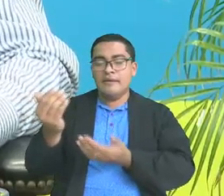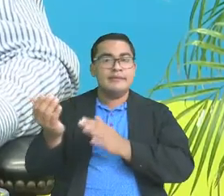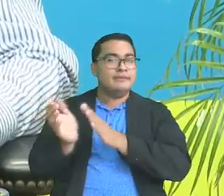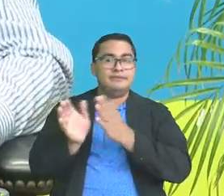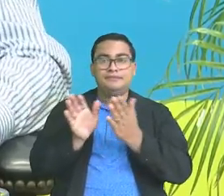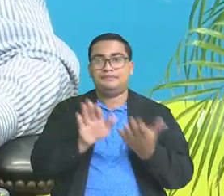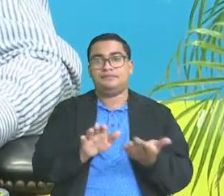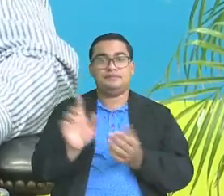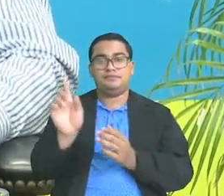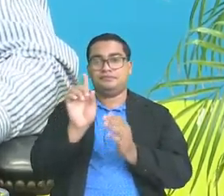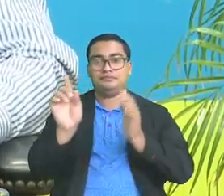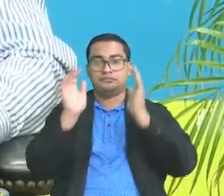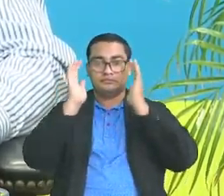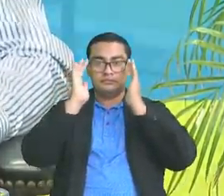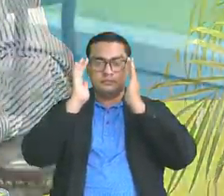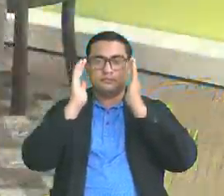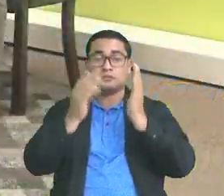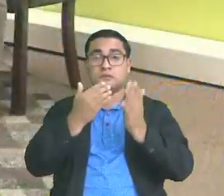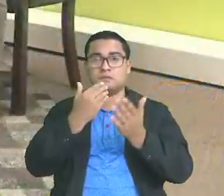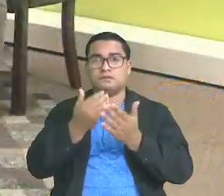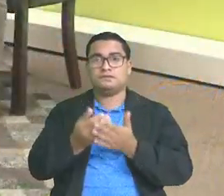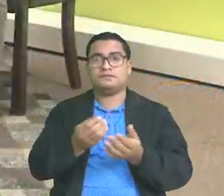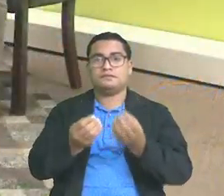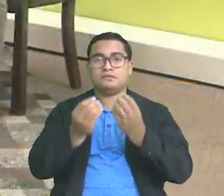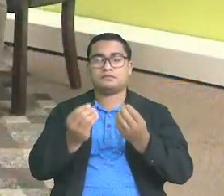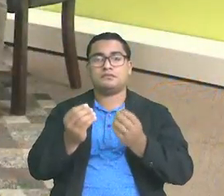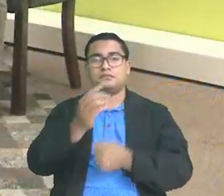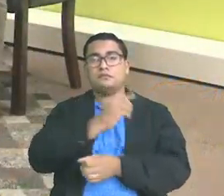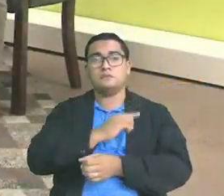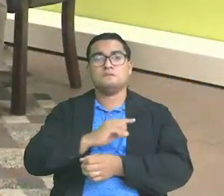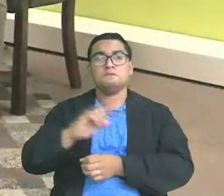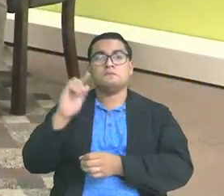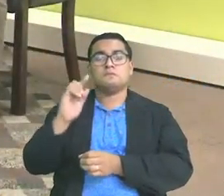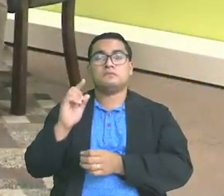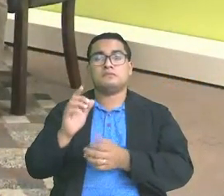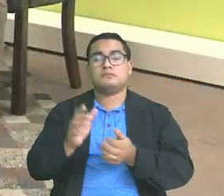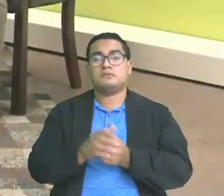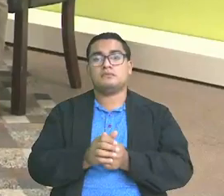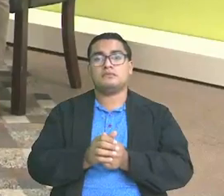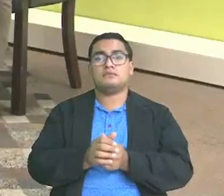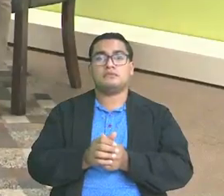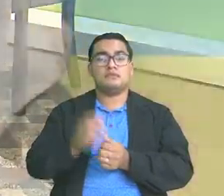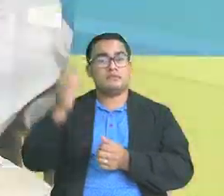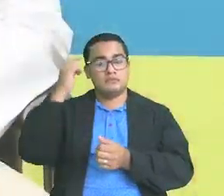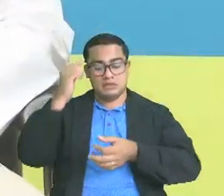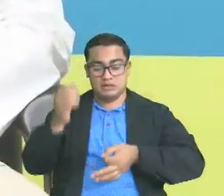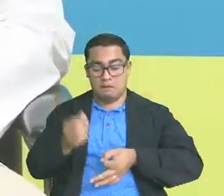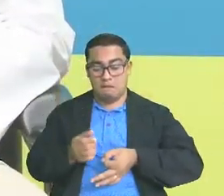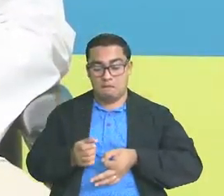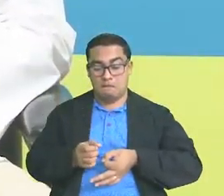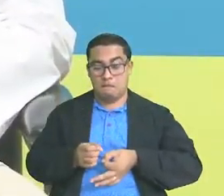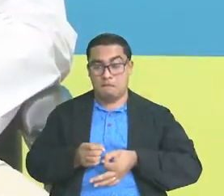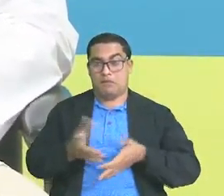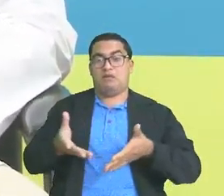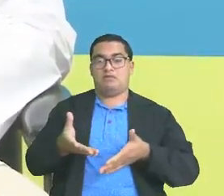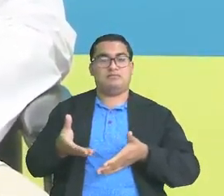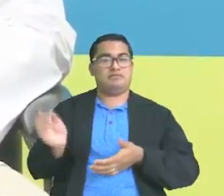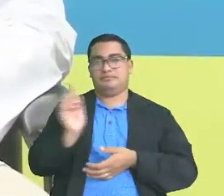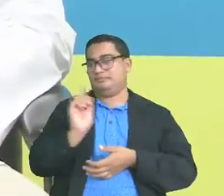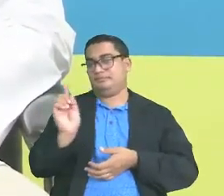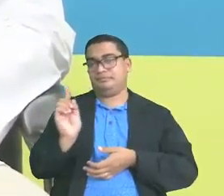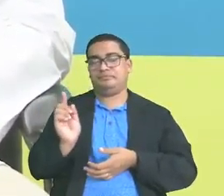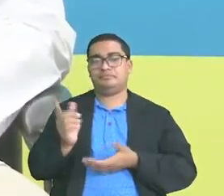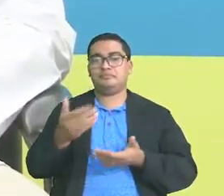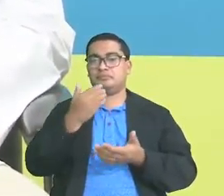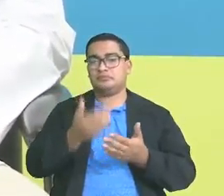esa hernia. No. Eso es importante. Gracias a Dios. Porque se preocupan. Muchos padres tampoco obviamente se preocupan. O que dicen que se le va a reventar adentro. Sí, no. Gracias a